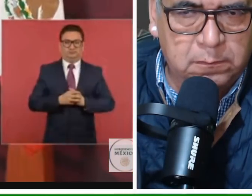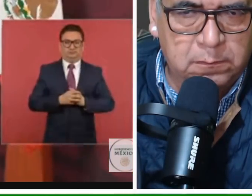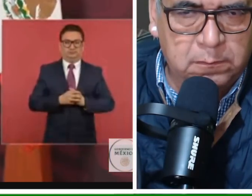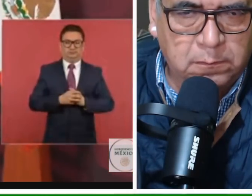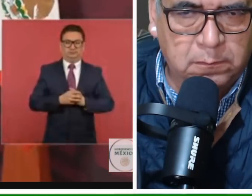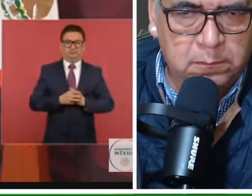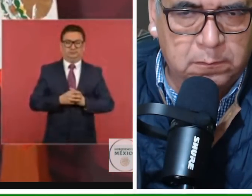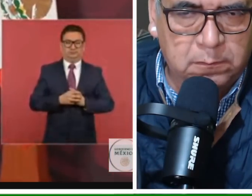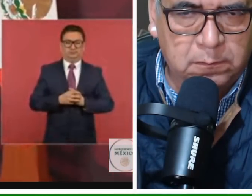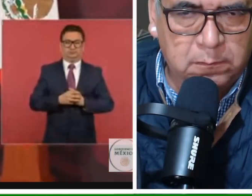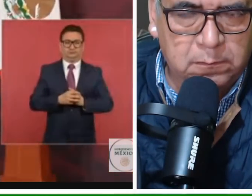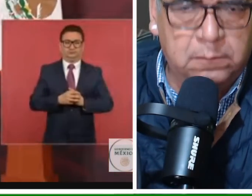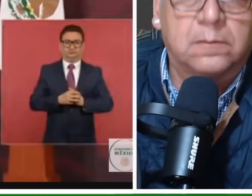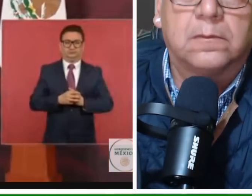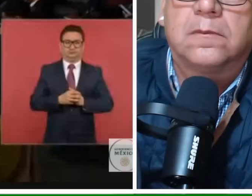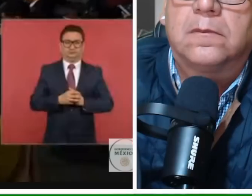de